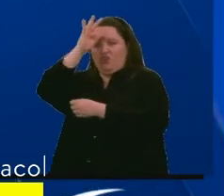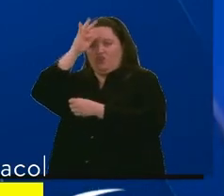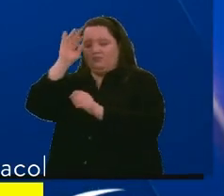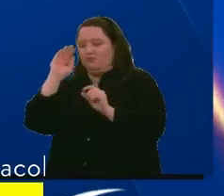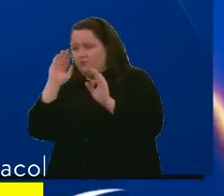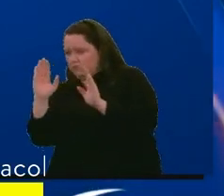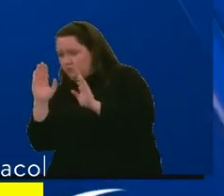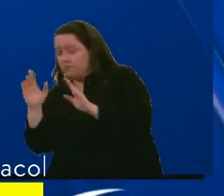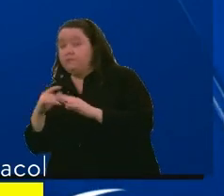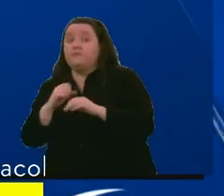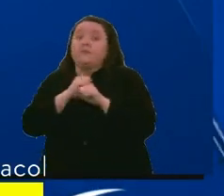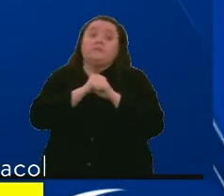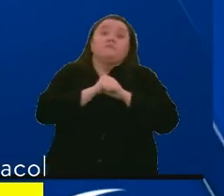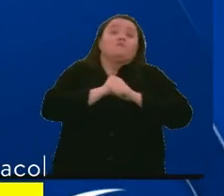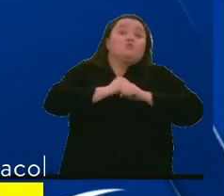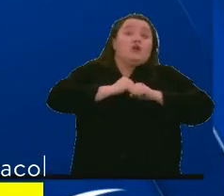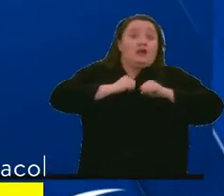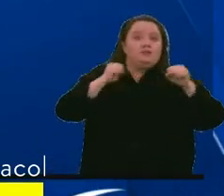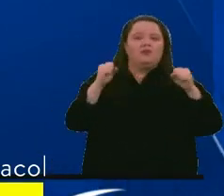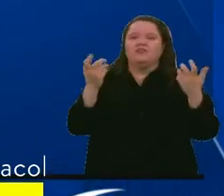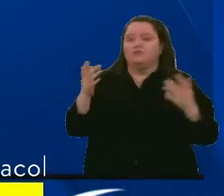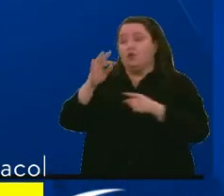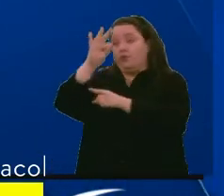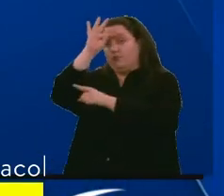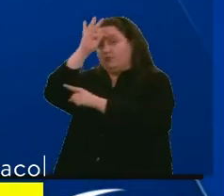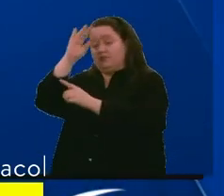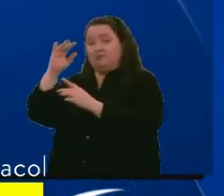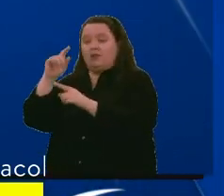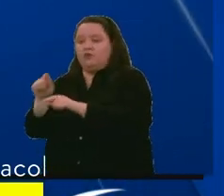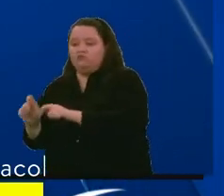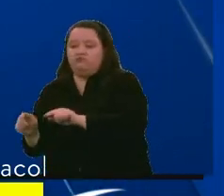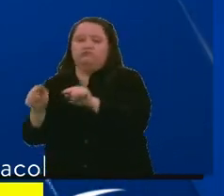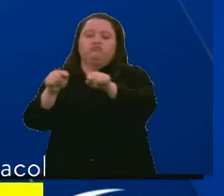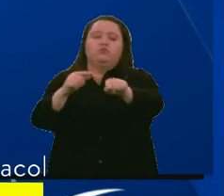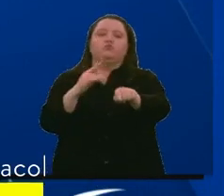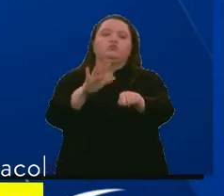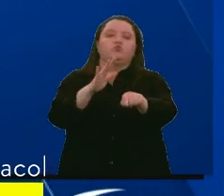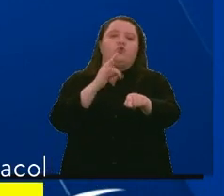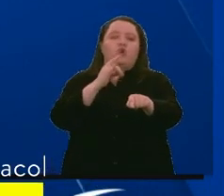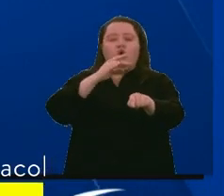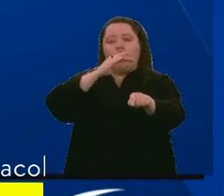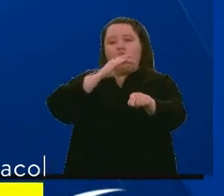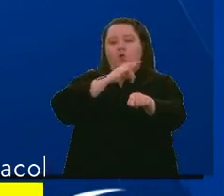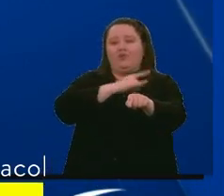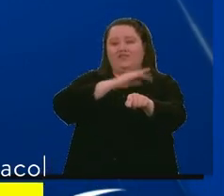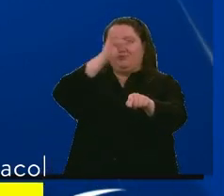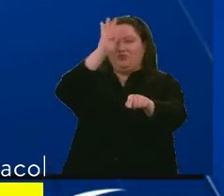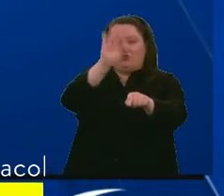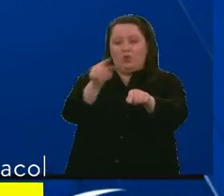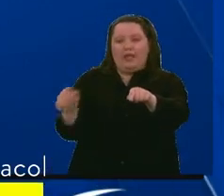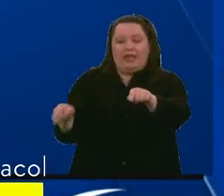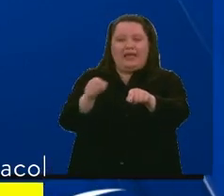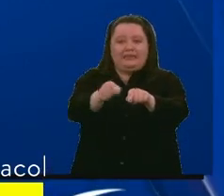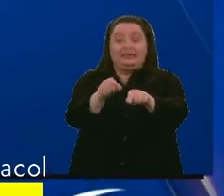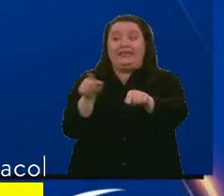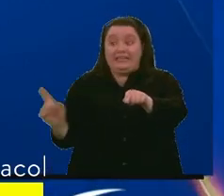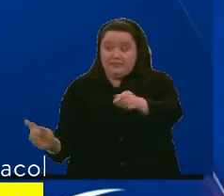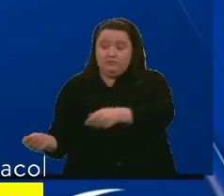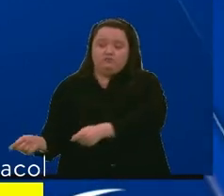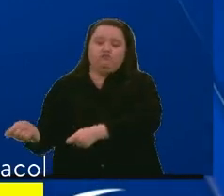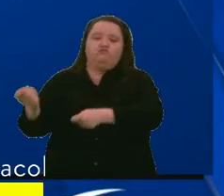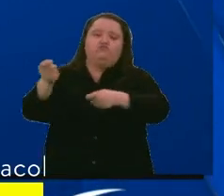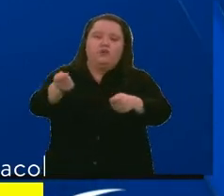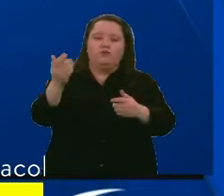horas de la mañana fue trasladado desde la clínica de la policía hasta el Hospital Universitario de Neiva, Hernando Moncaleano Perdomo, donde les practicaron